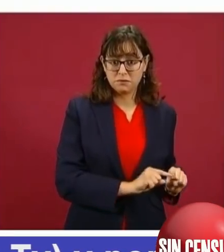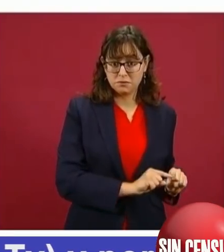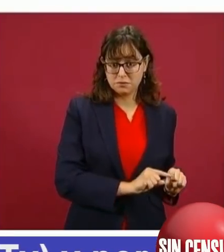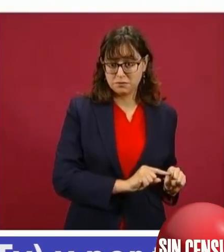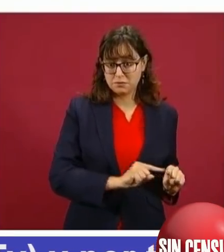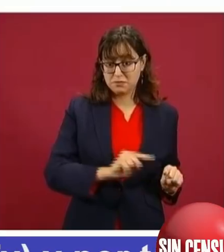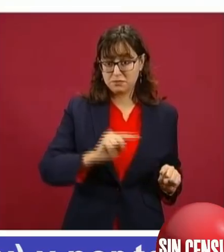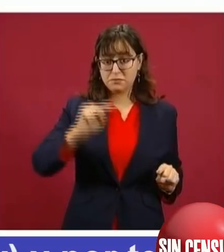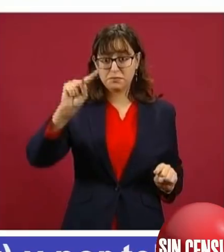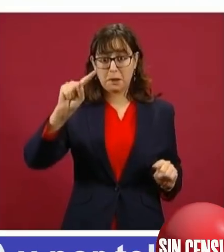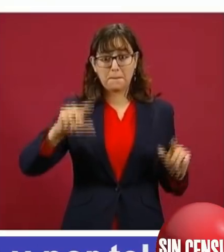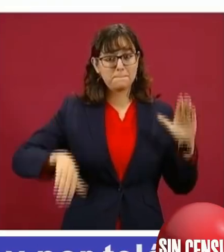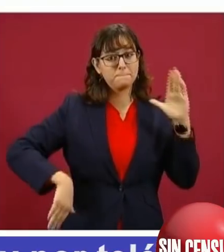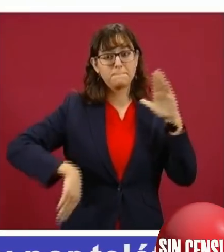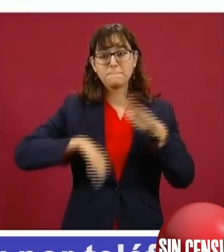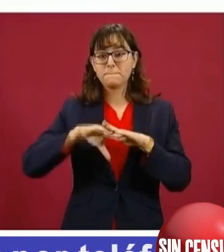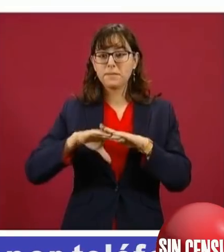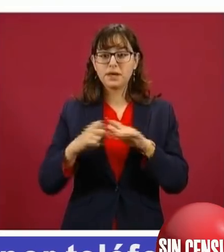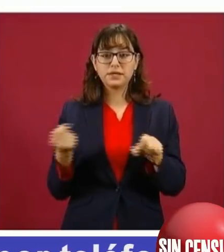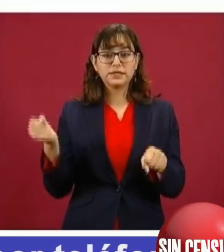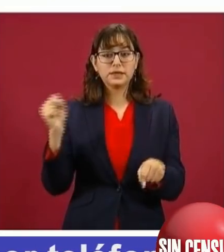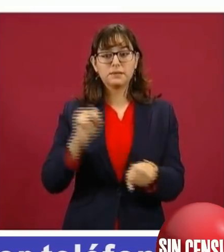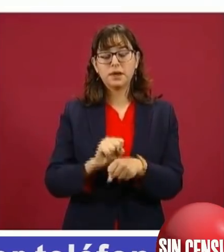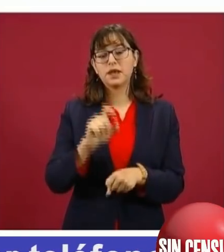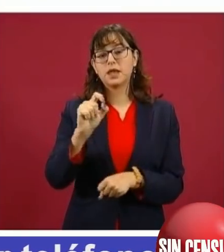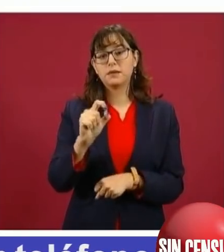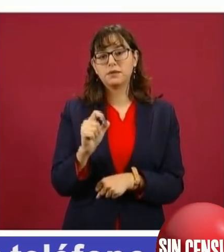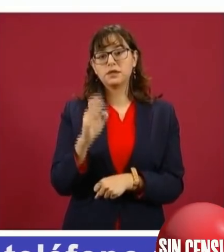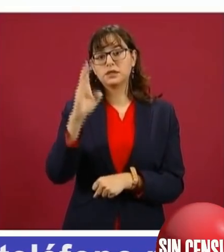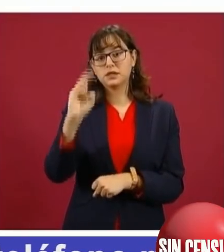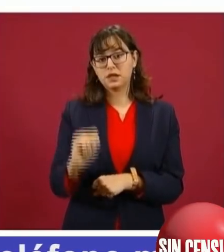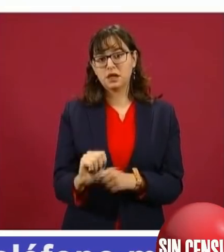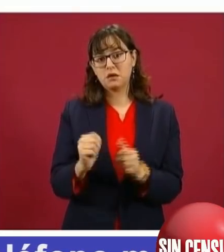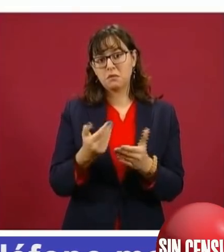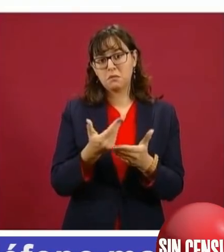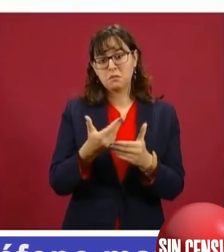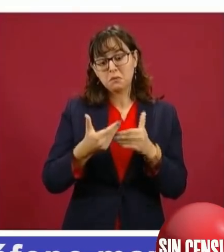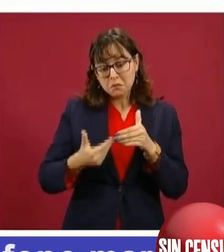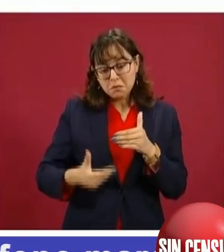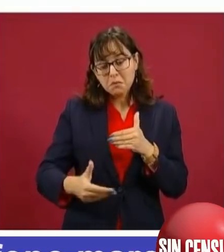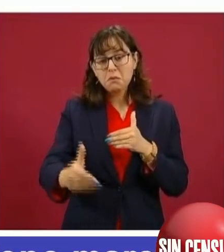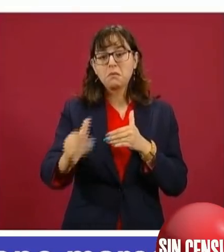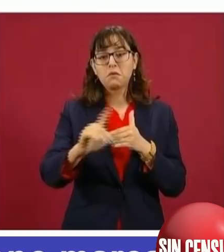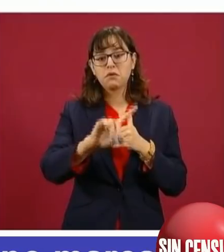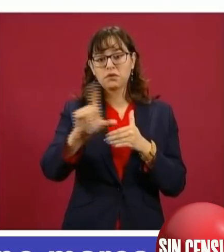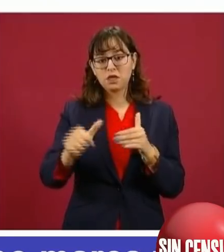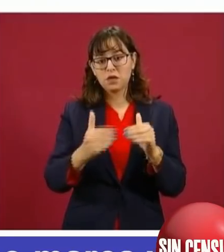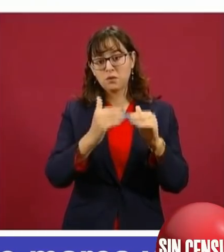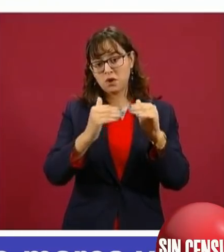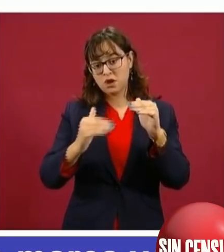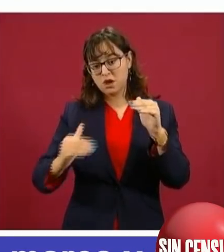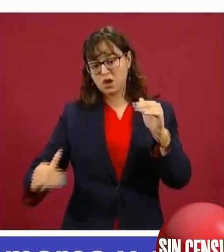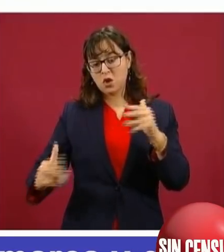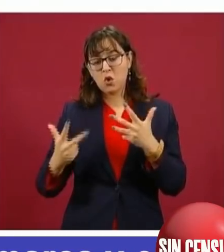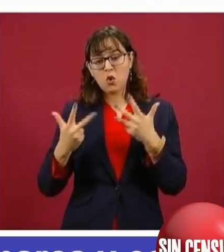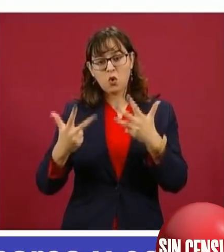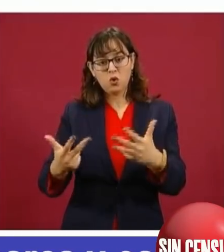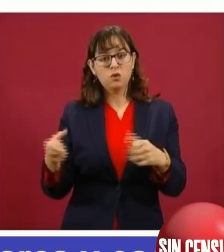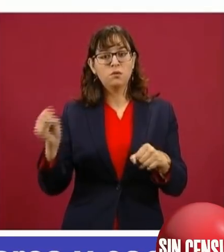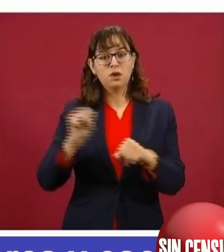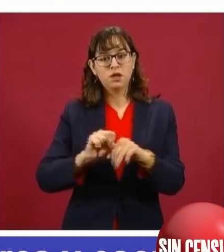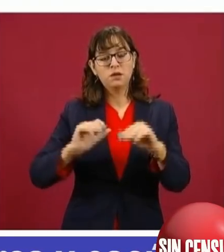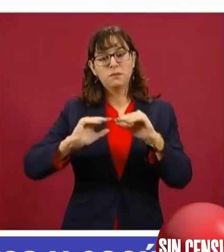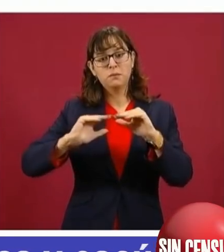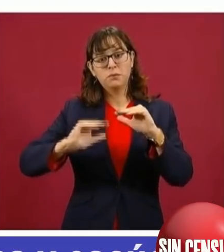semana 29 y después ha descendido durante las semanas posteriores, las 8 semanas